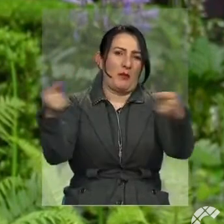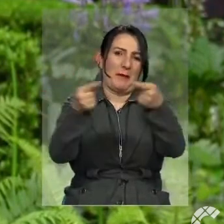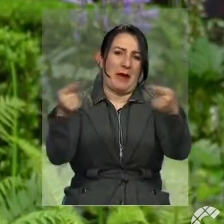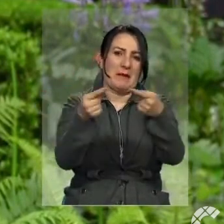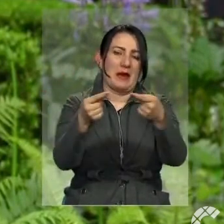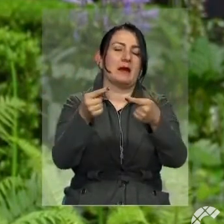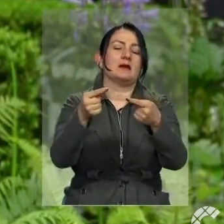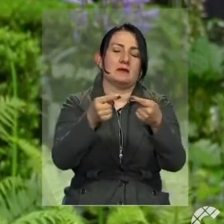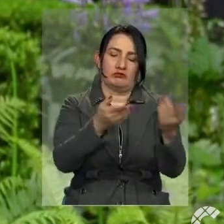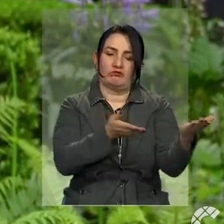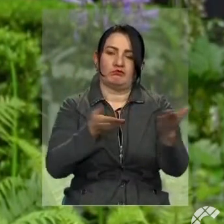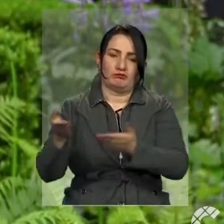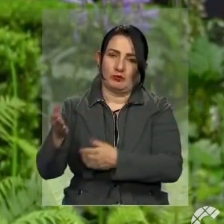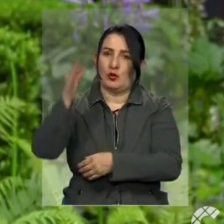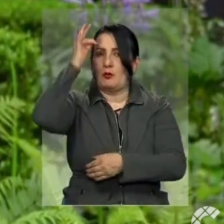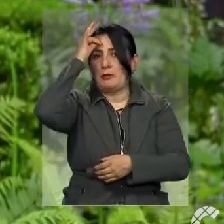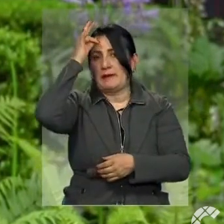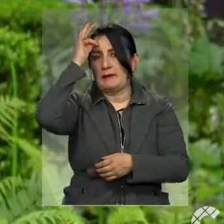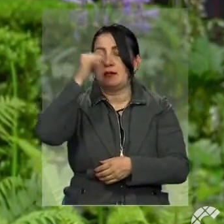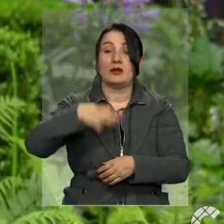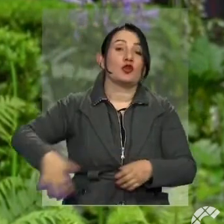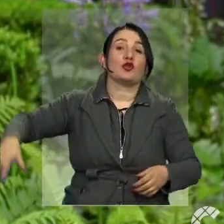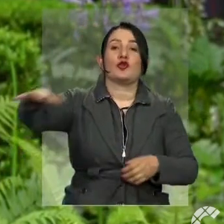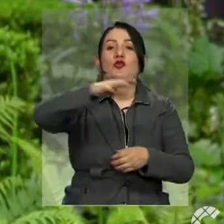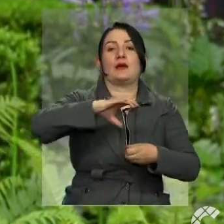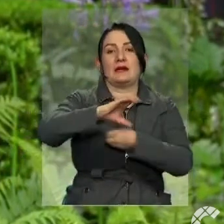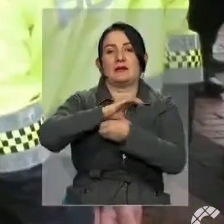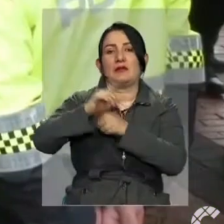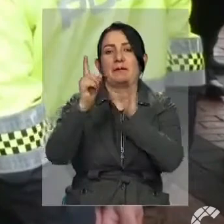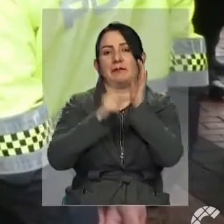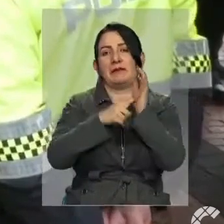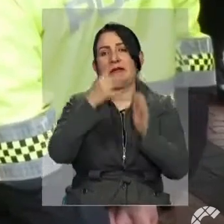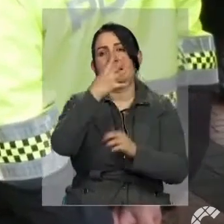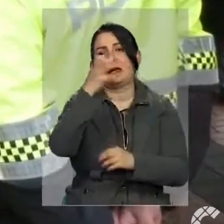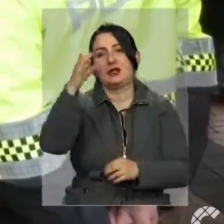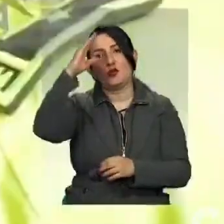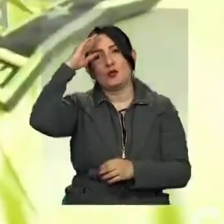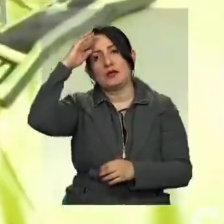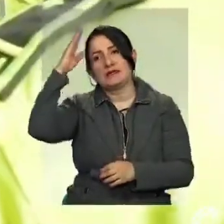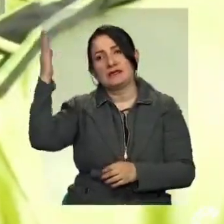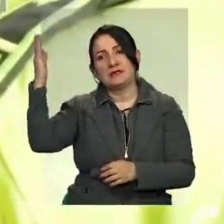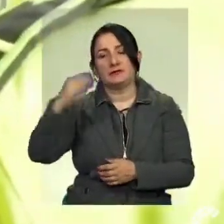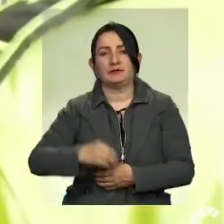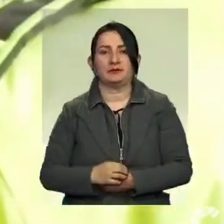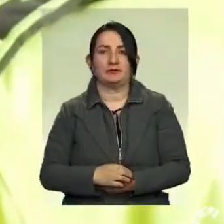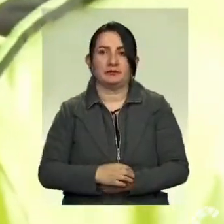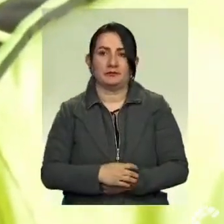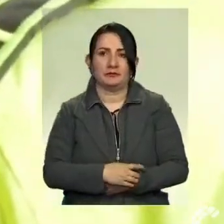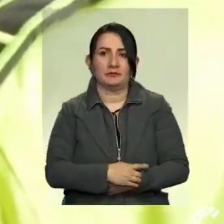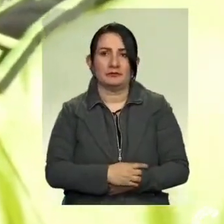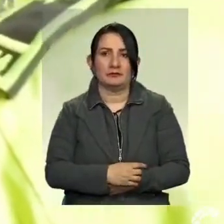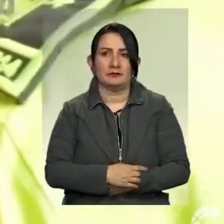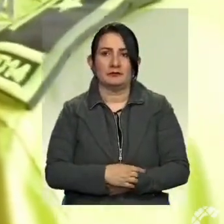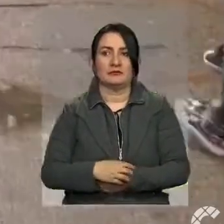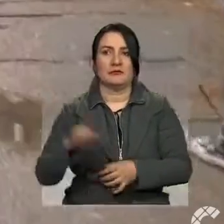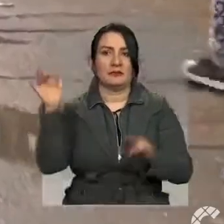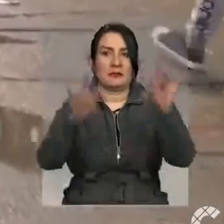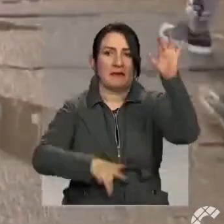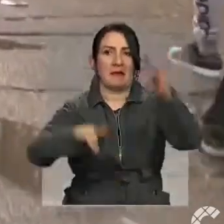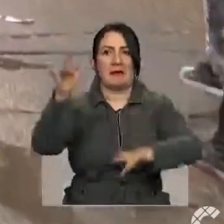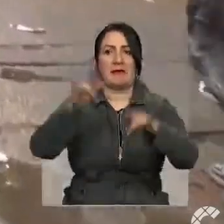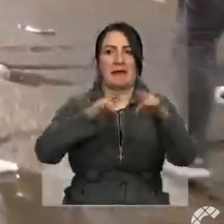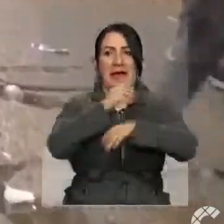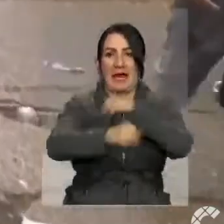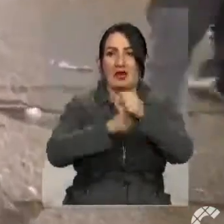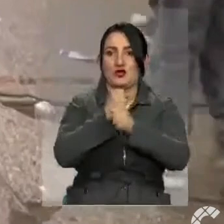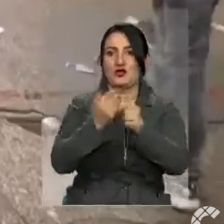desplegarán 1.500 policías en la ciudad. Las autoridades reforzarán la capital con más presencia de policía en Año